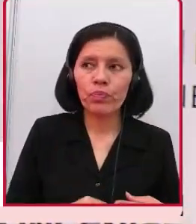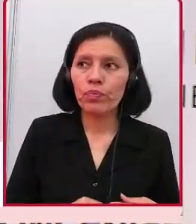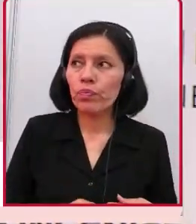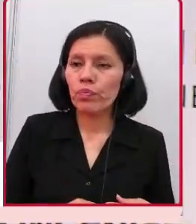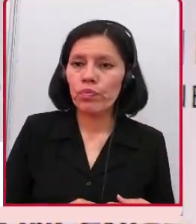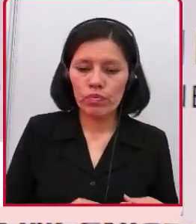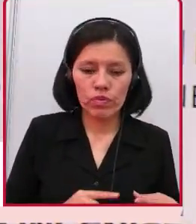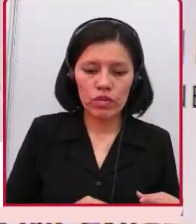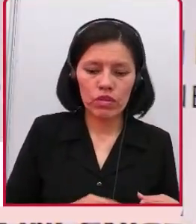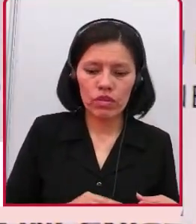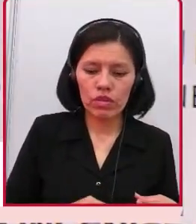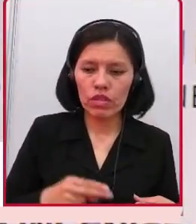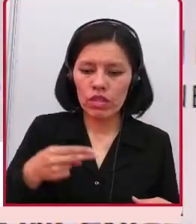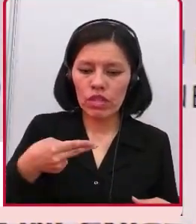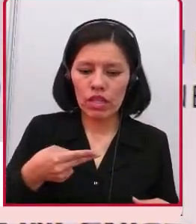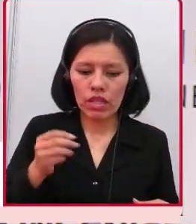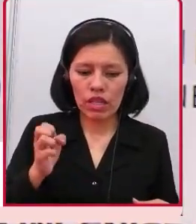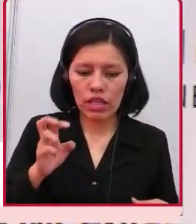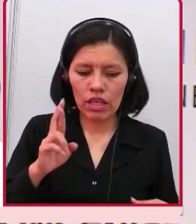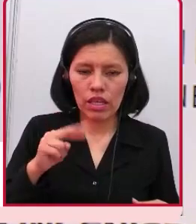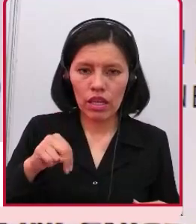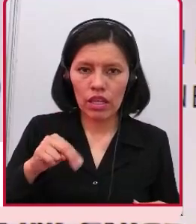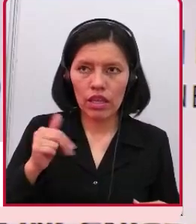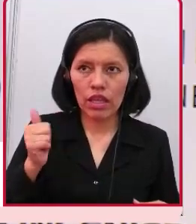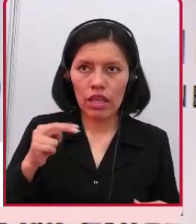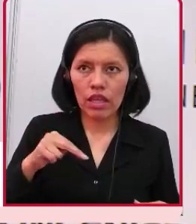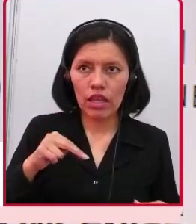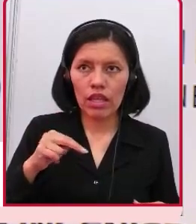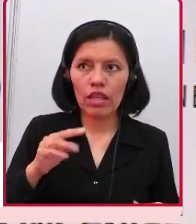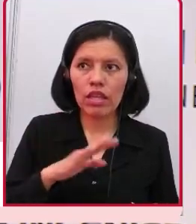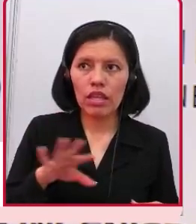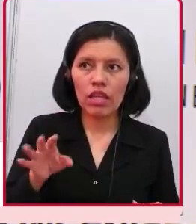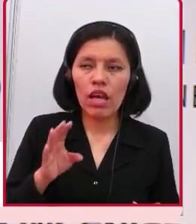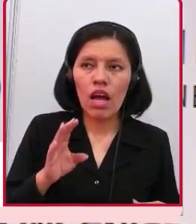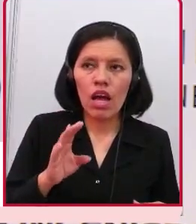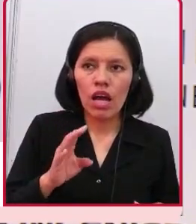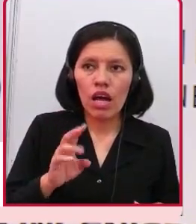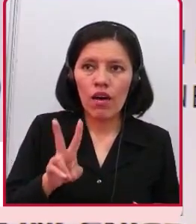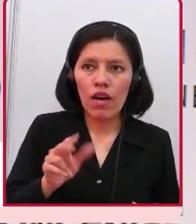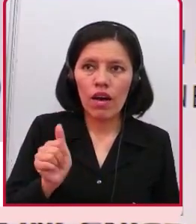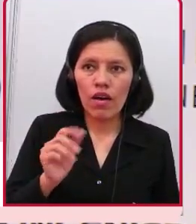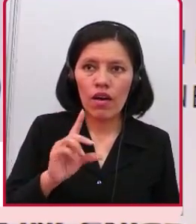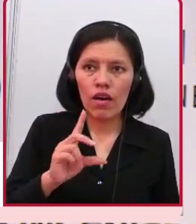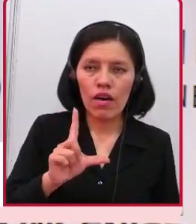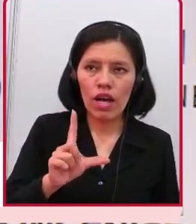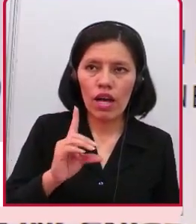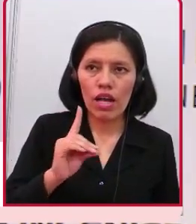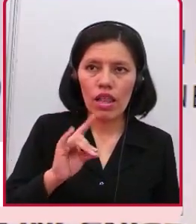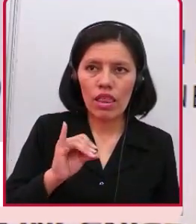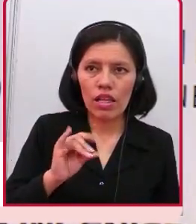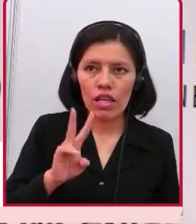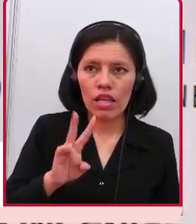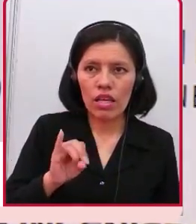Y Hernán Valdivia, superintendente de metalurgia y laboratorio en Compañía Minera Antamina.